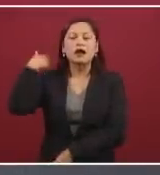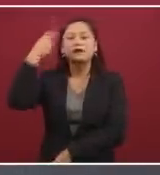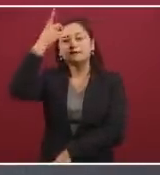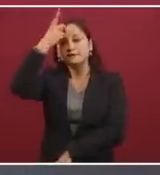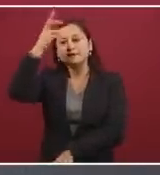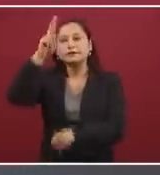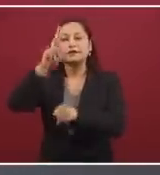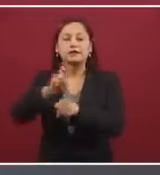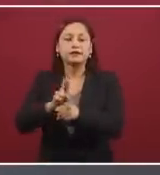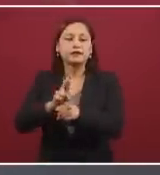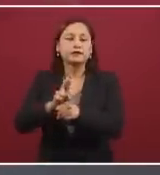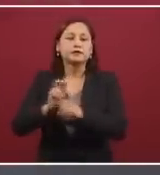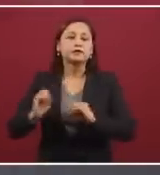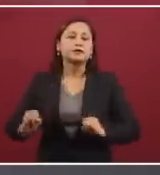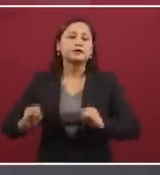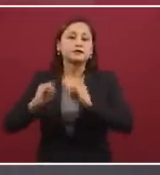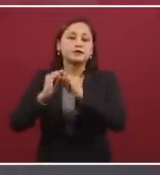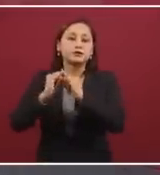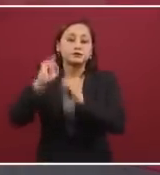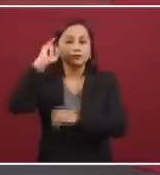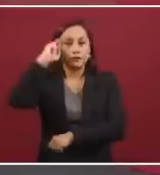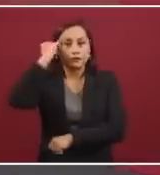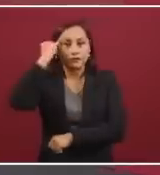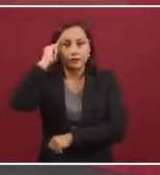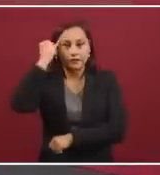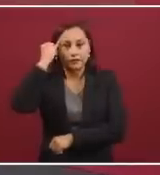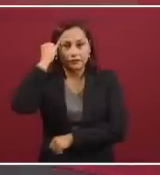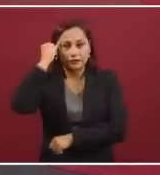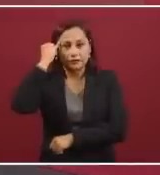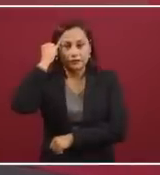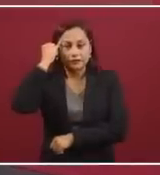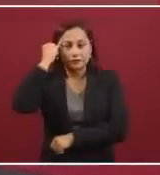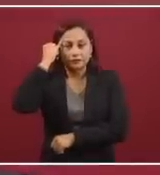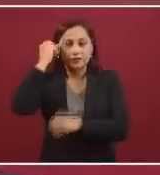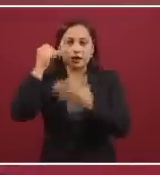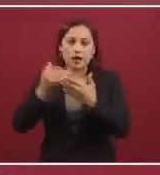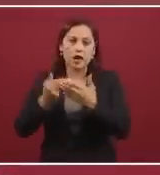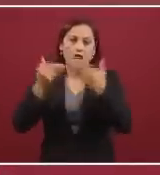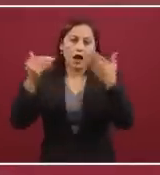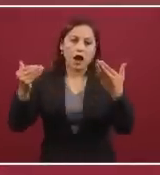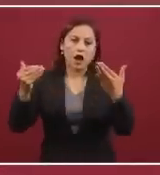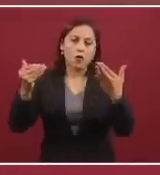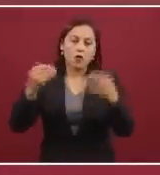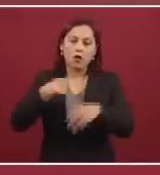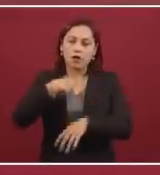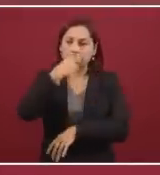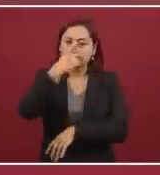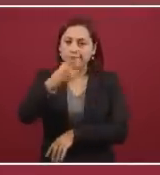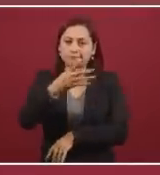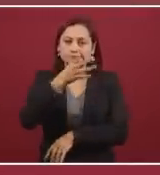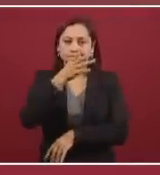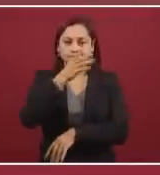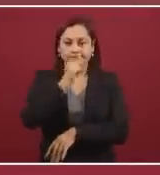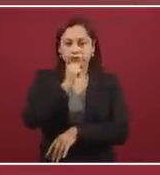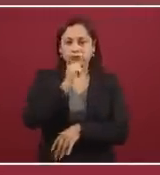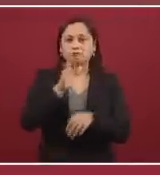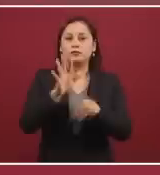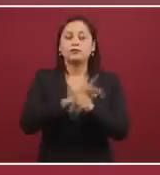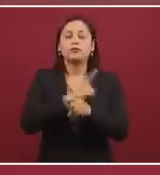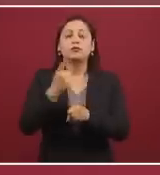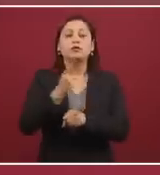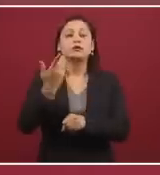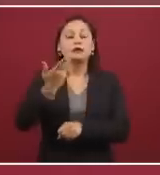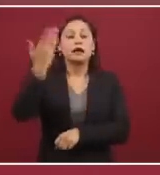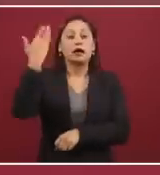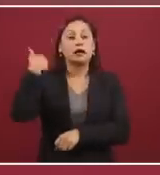ahora no se puede decir por qué ya sé demostró y que